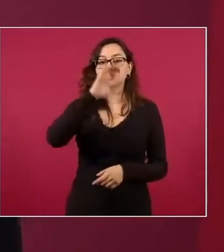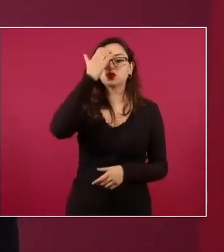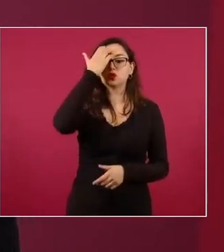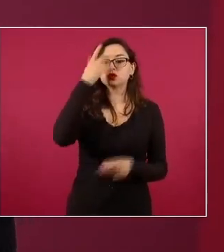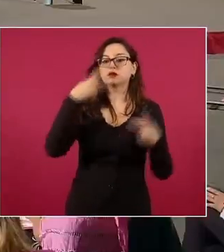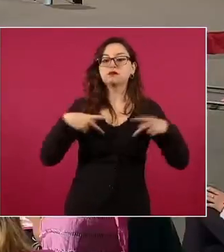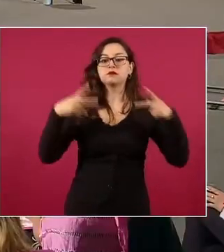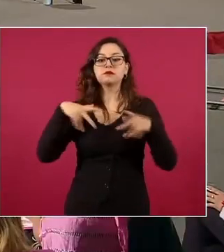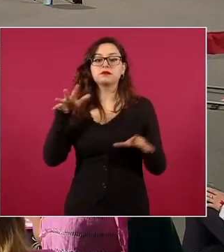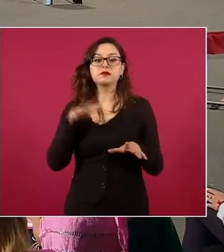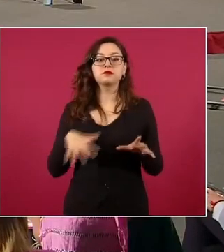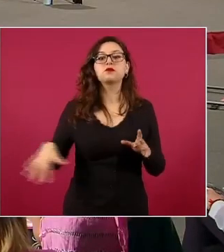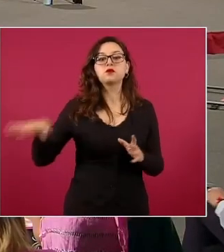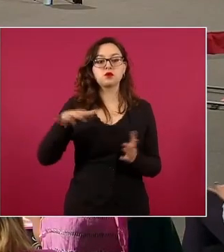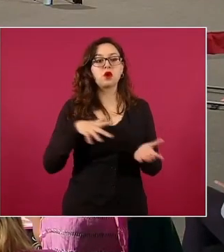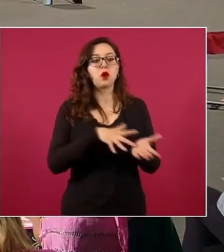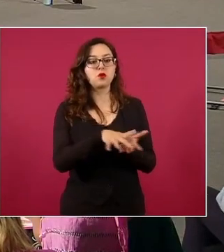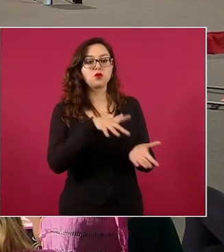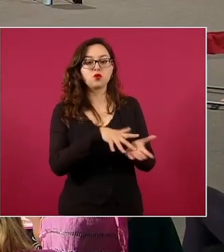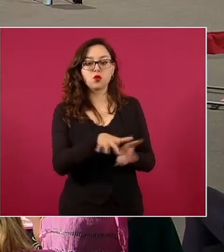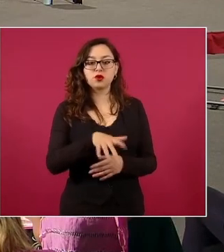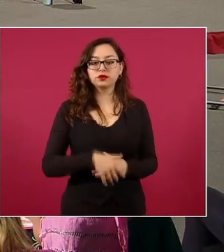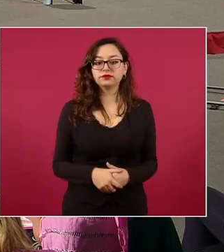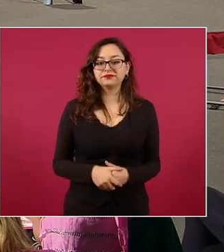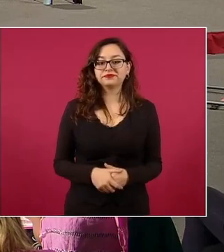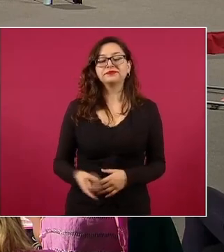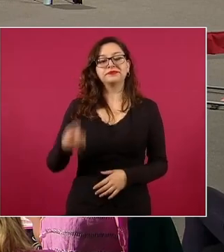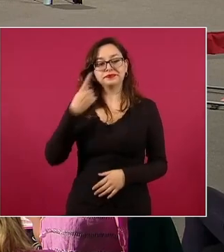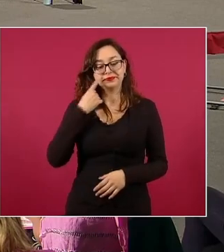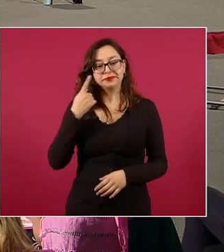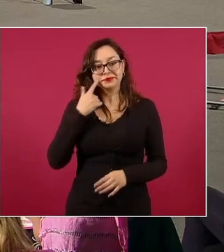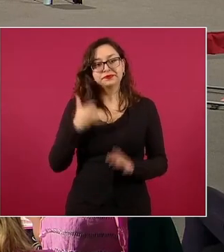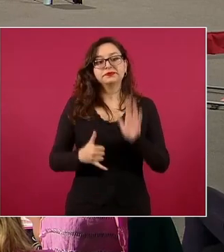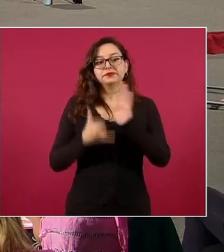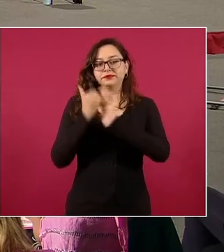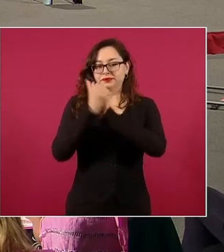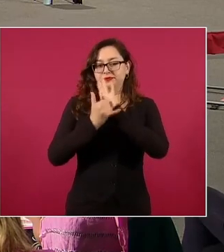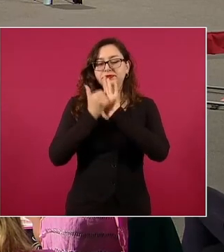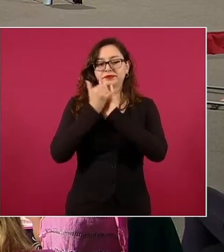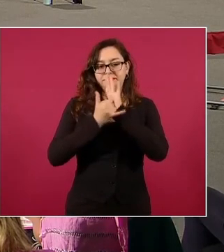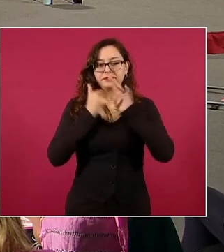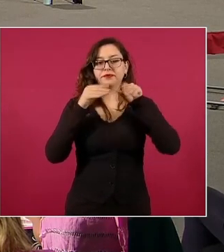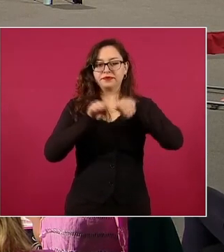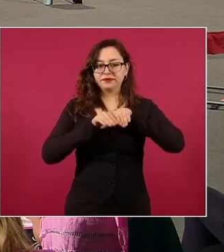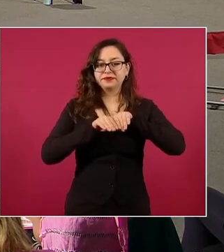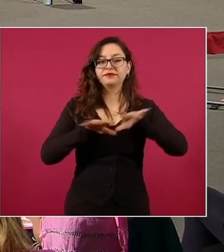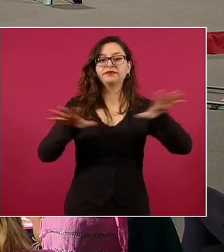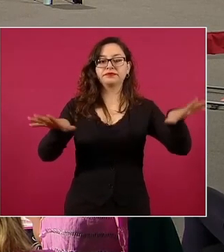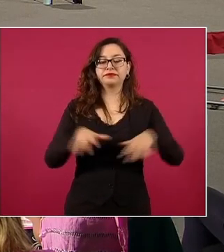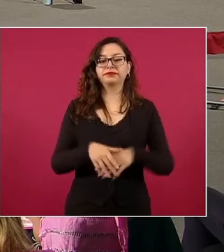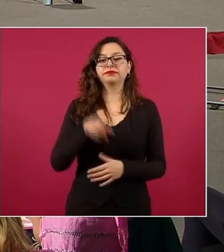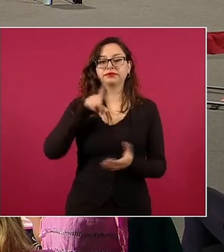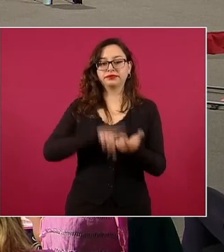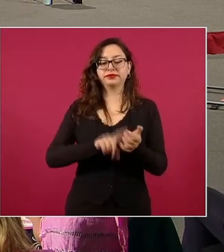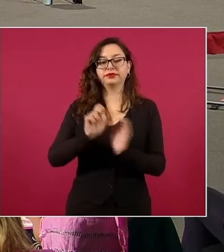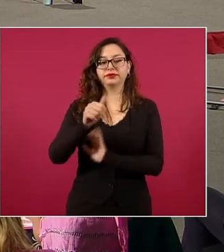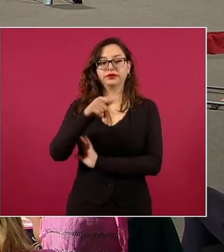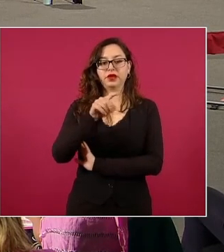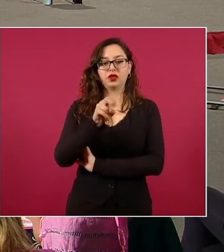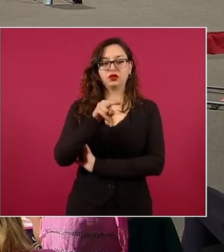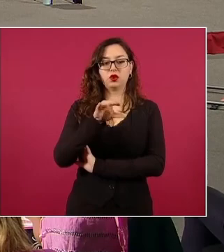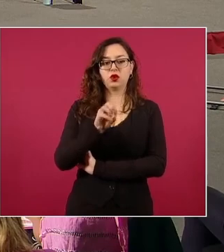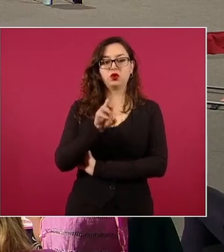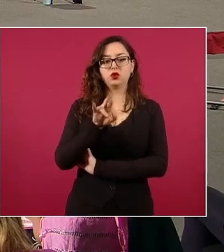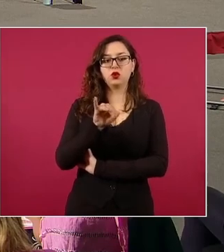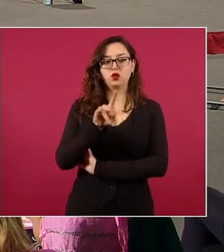de una escena que transmitió el canal de YouTube Sin Censura. Es un espacio conducido por Antonio Ruiz. Aquí